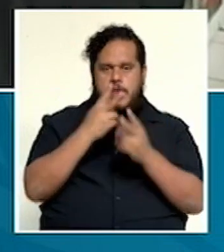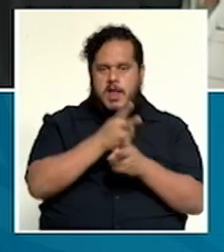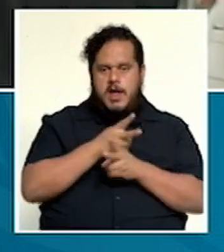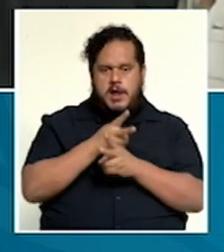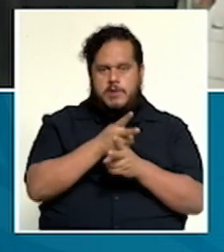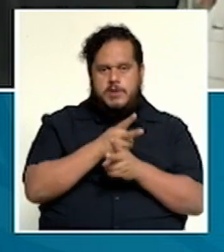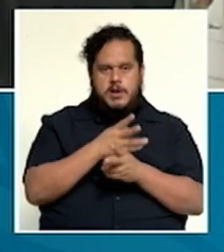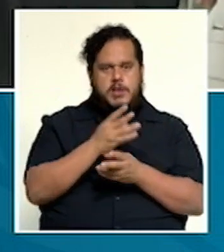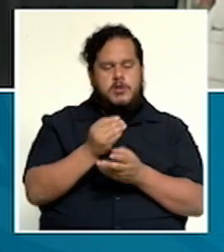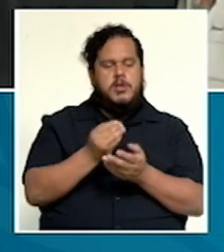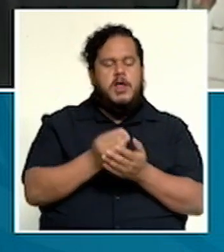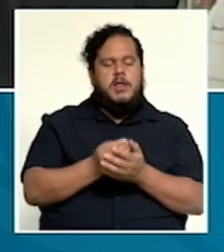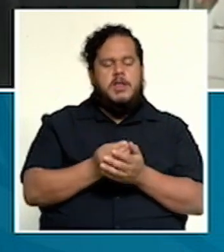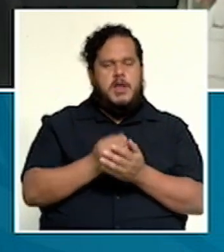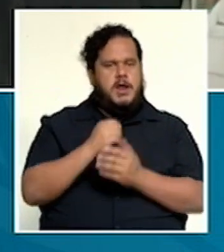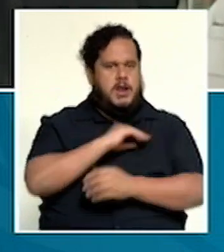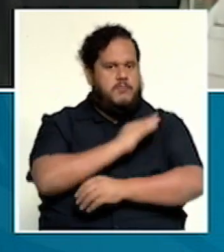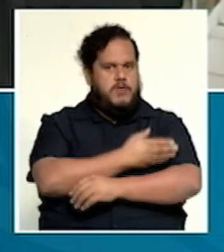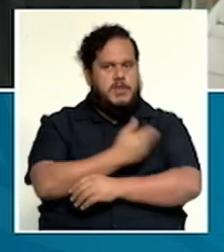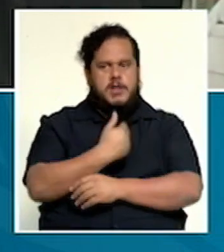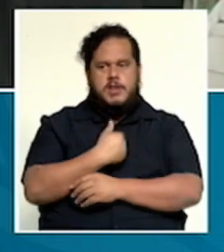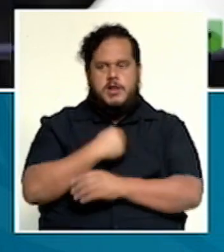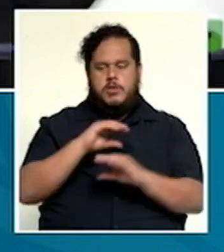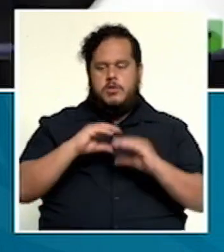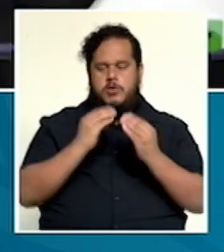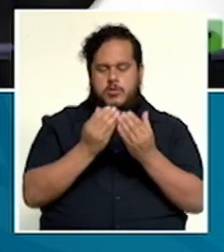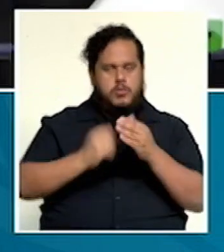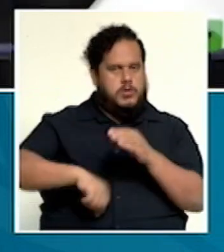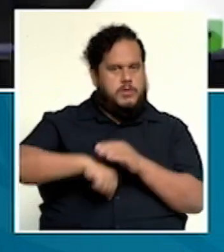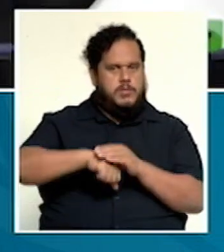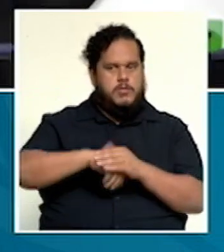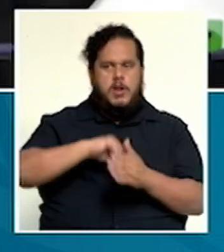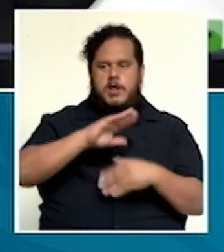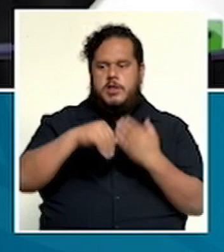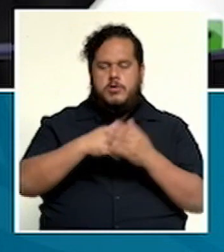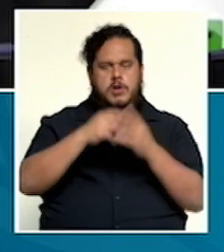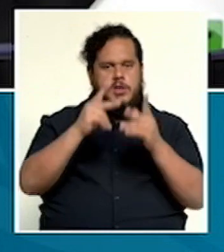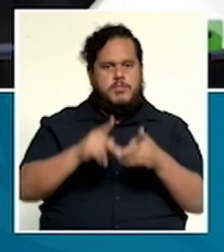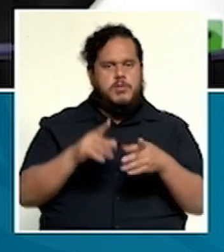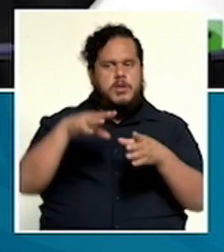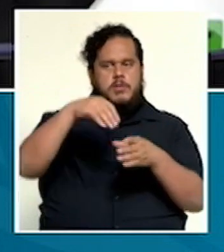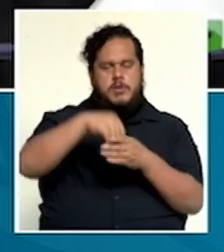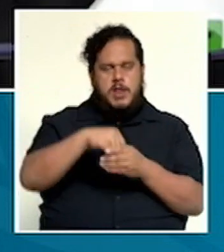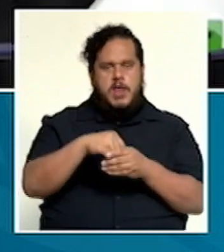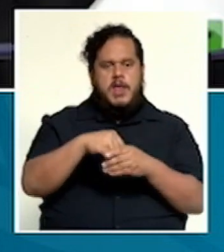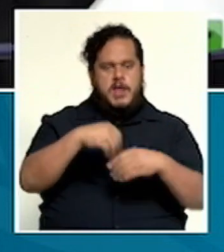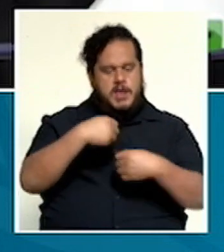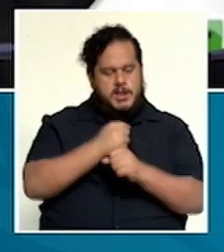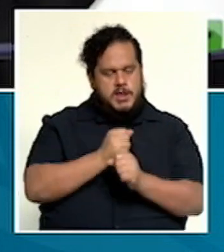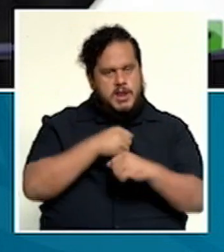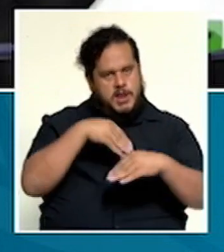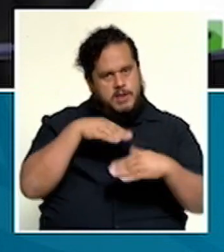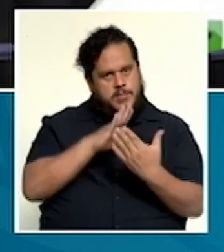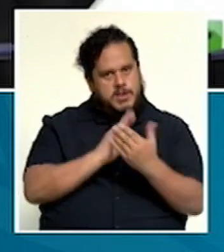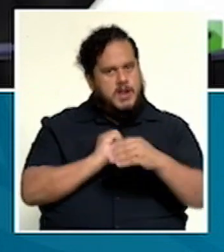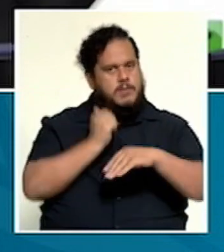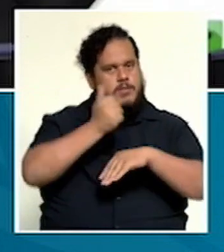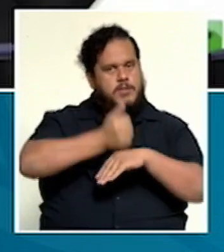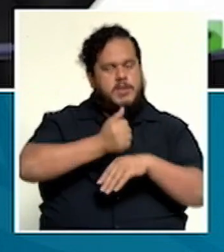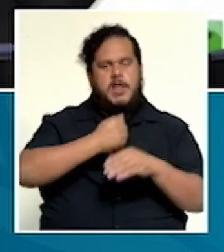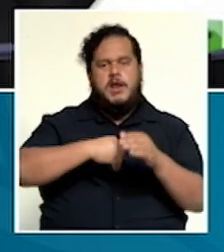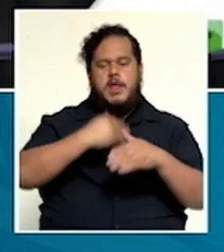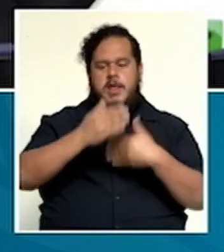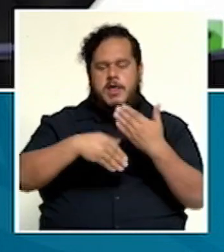de la agencia que han tenido los clubes de fútbol y todas las personas involucradas en hacer e implementar